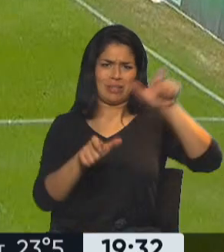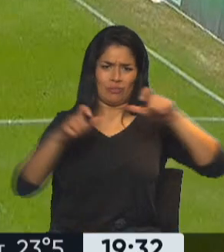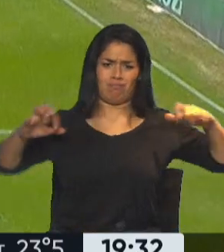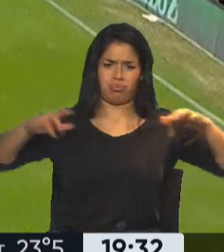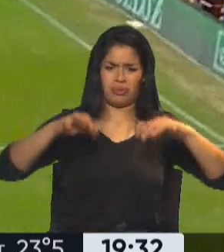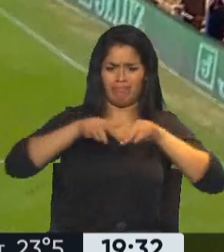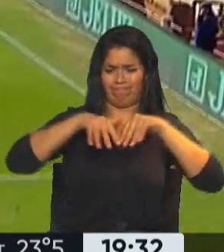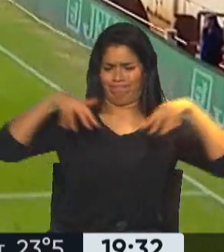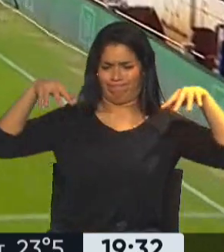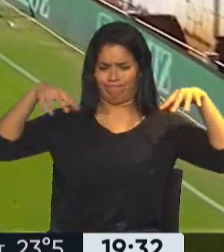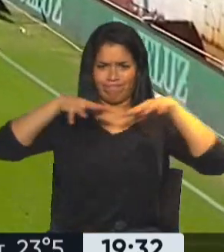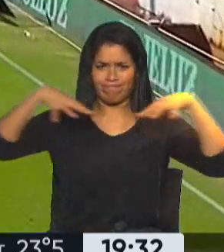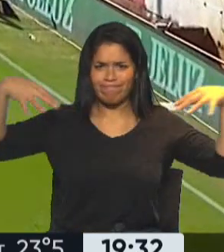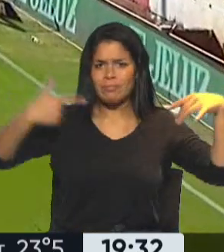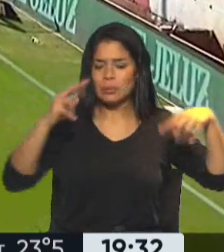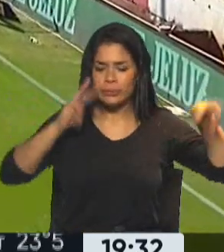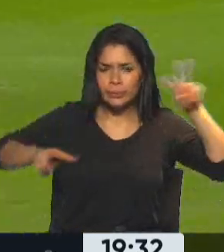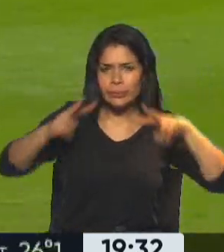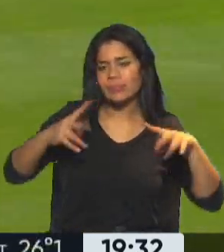como siempre, el de Unión,